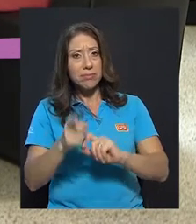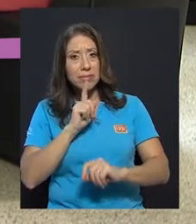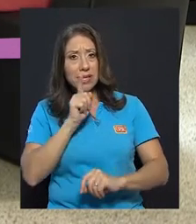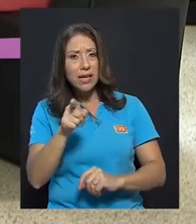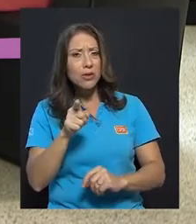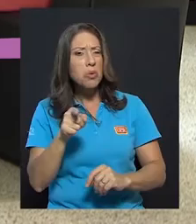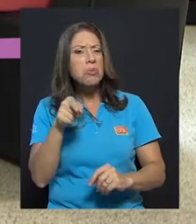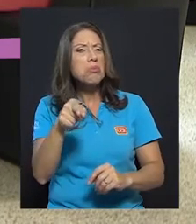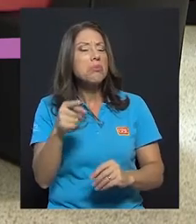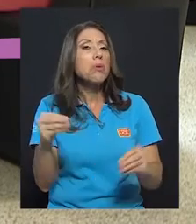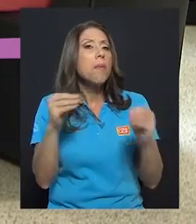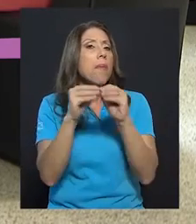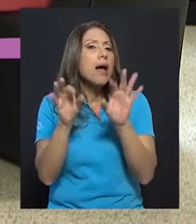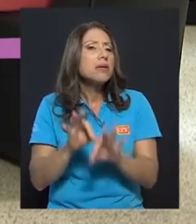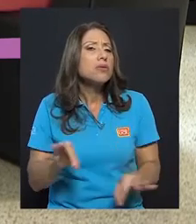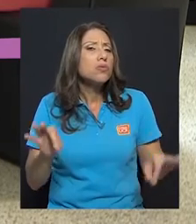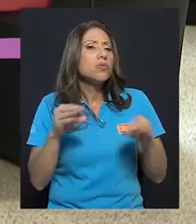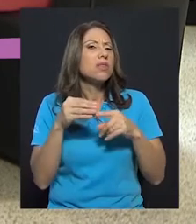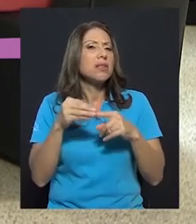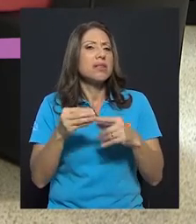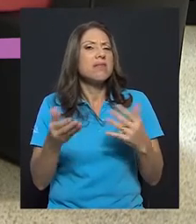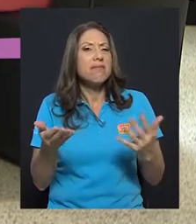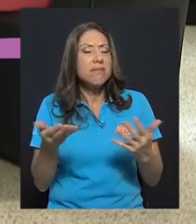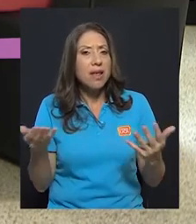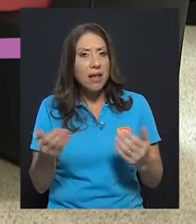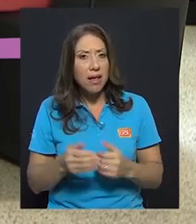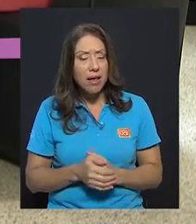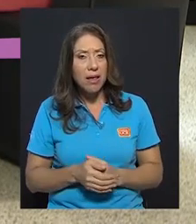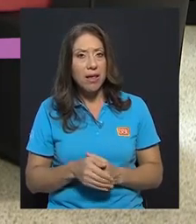sido la transformación más sustantiva que sufrió